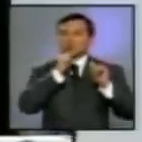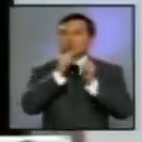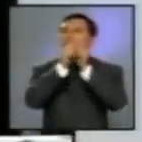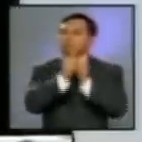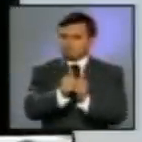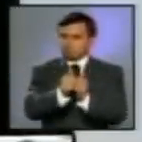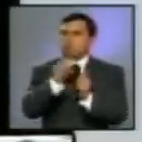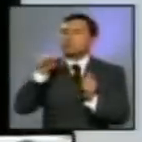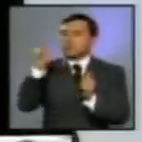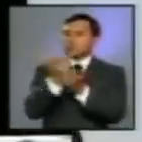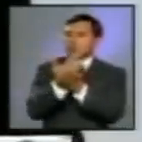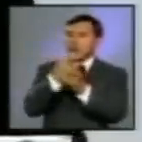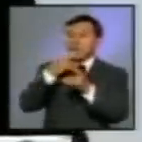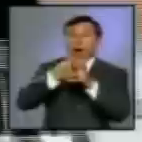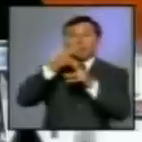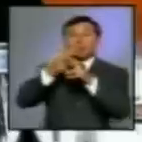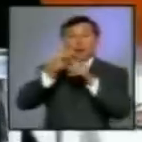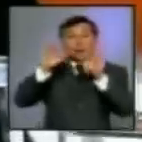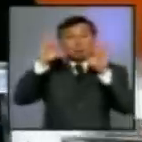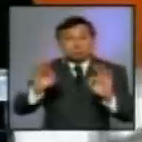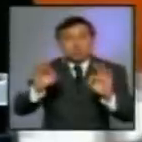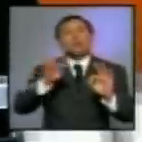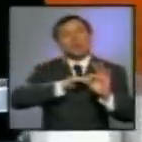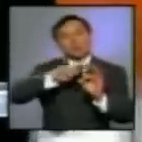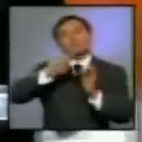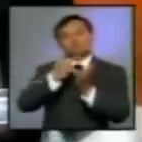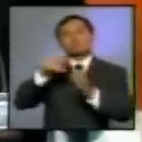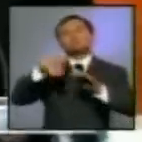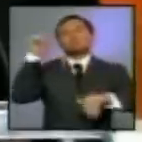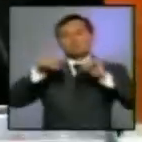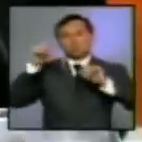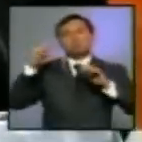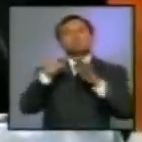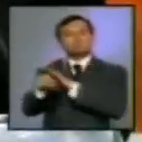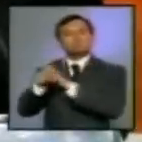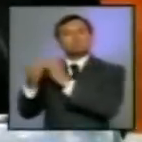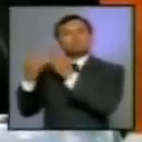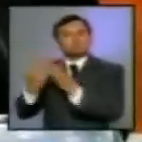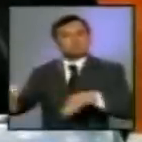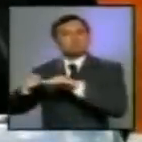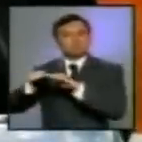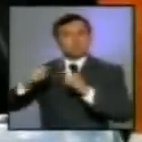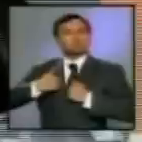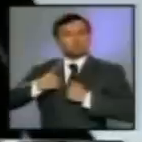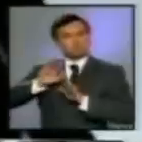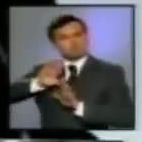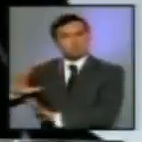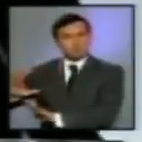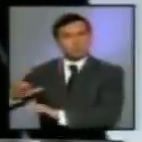para que el Ejército gradualmente regrese a sus cuarteles. Muchas gracias. Y cerramos con la contrarréplica de Andrés Manuel López